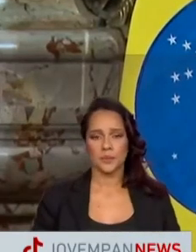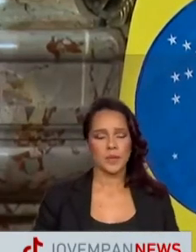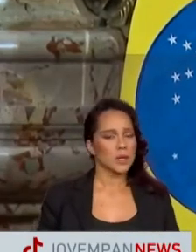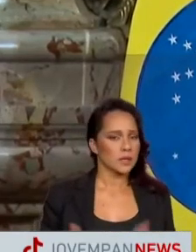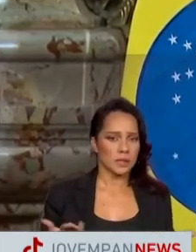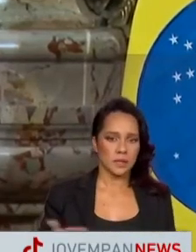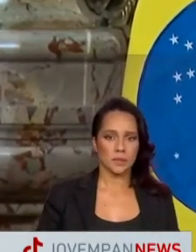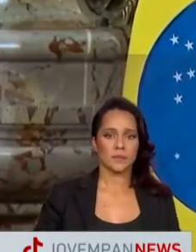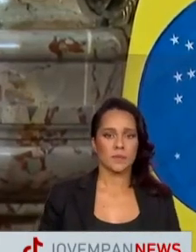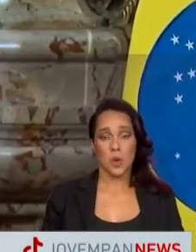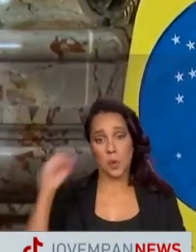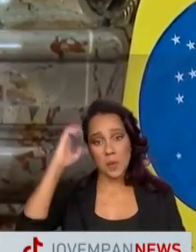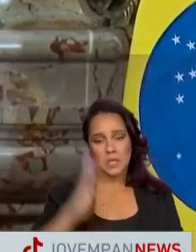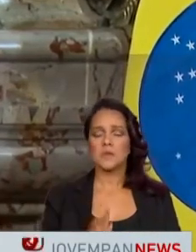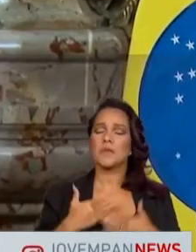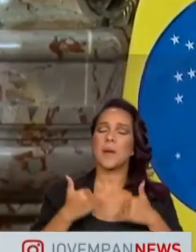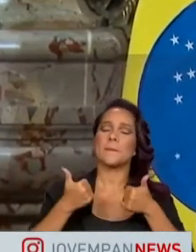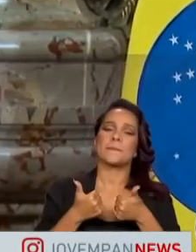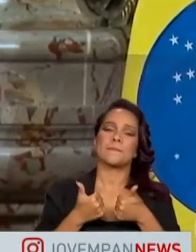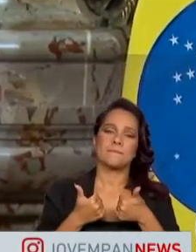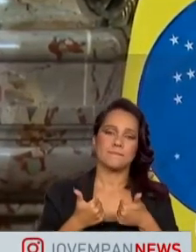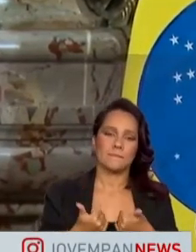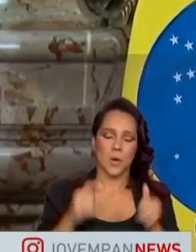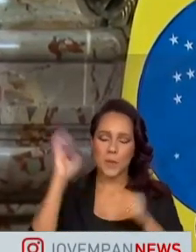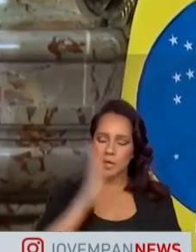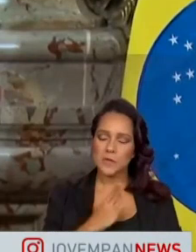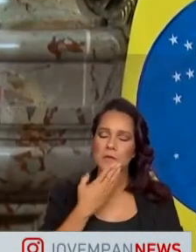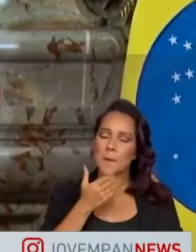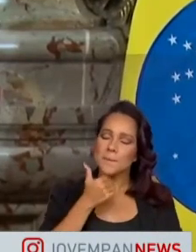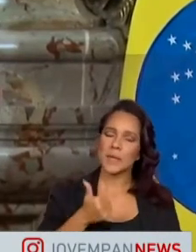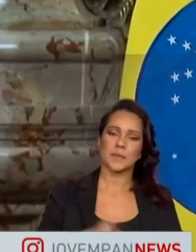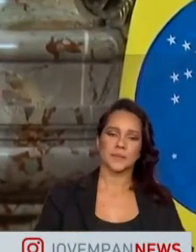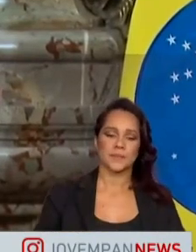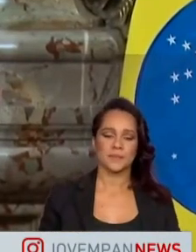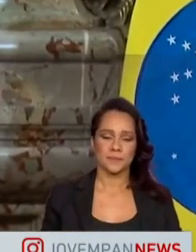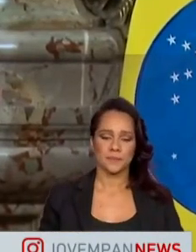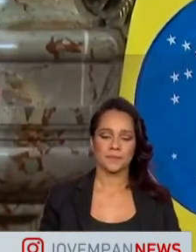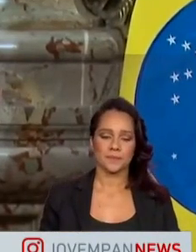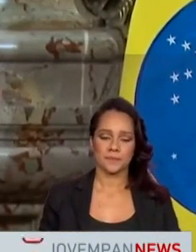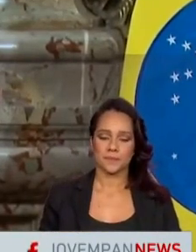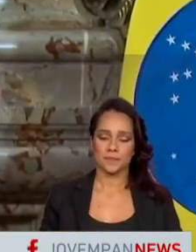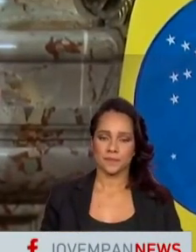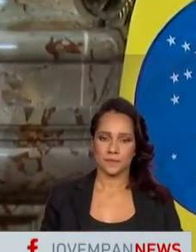assim, o Brasil vai ficar bem. E a Brasil, assim Brasil estará bem.